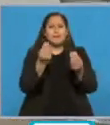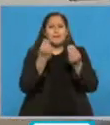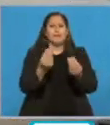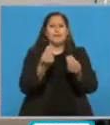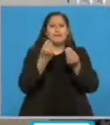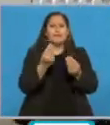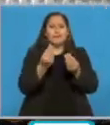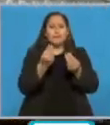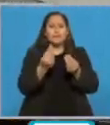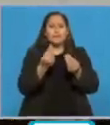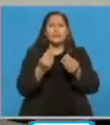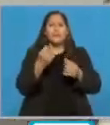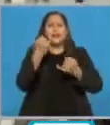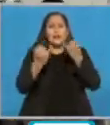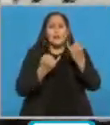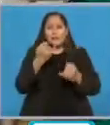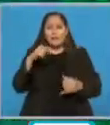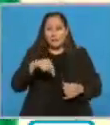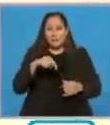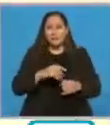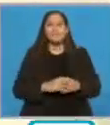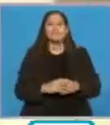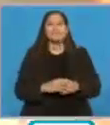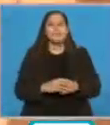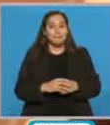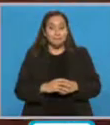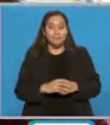muchos a jugar.